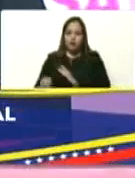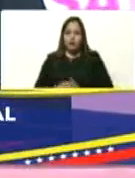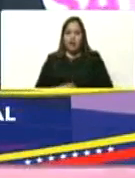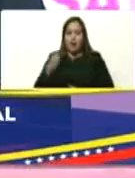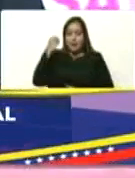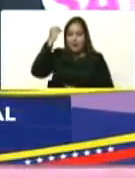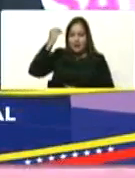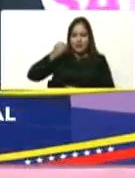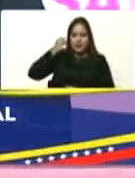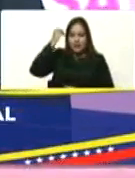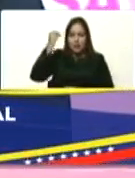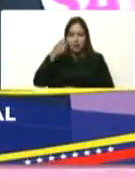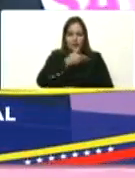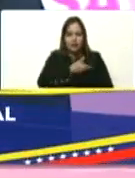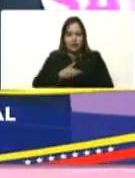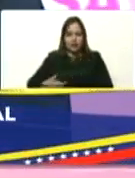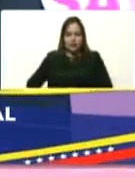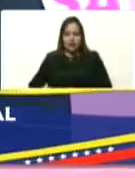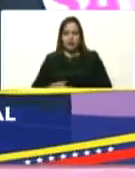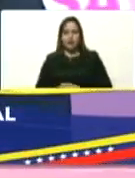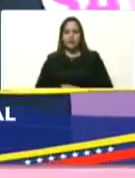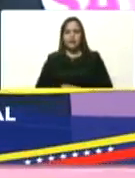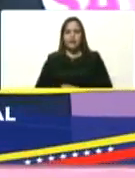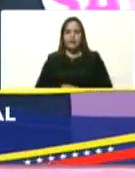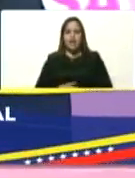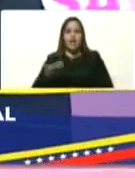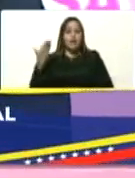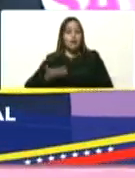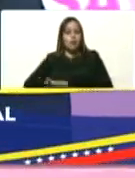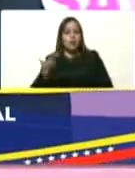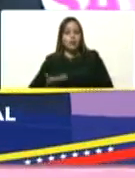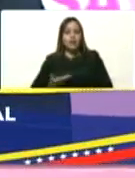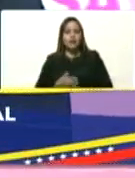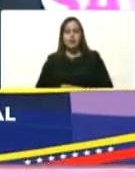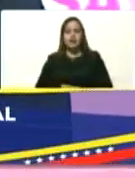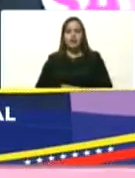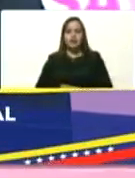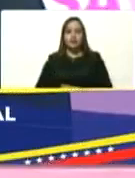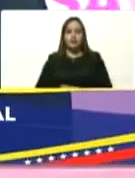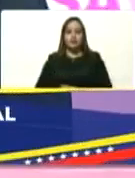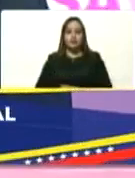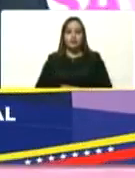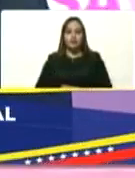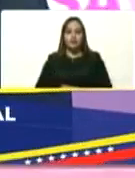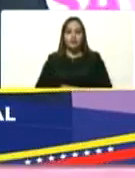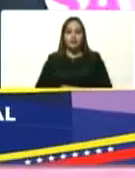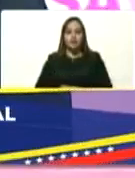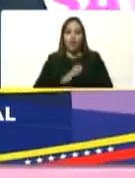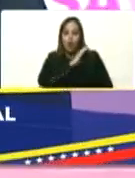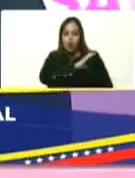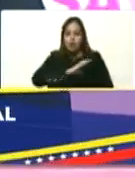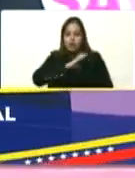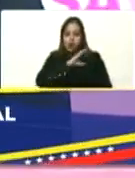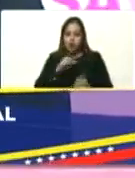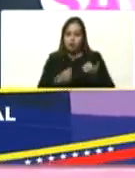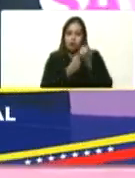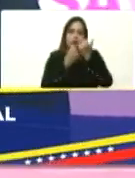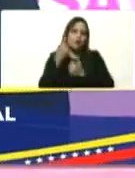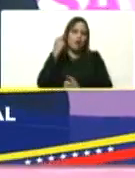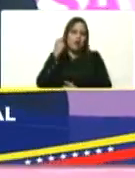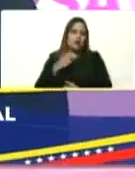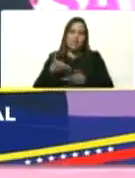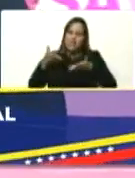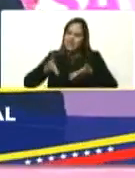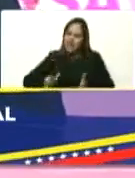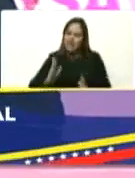pensado, presidente, en que es importante que los consejos feministas de la mujer